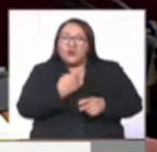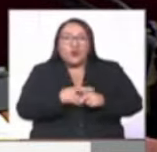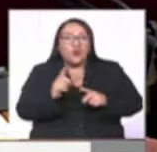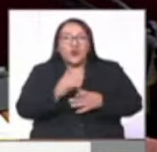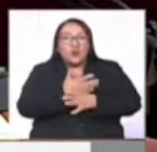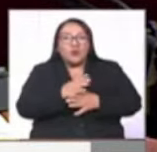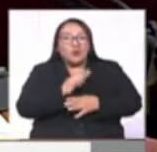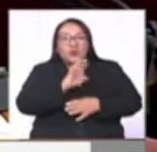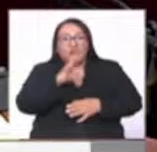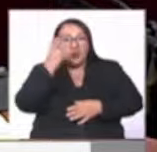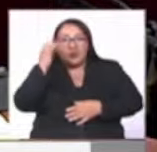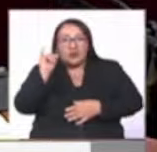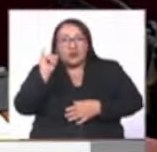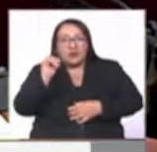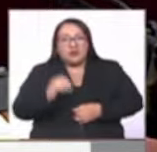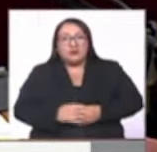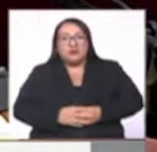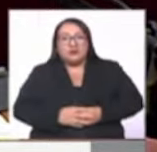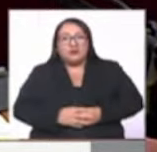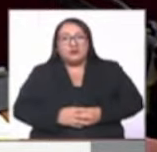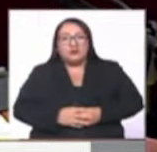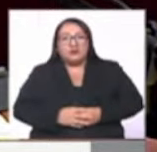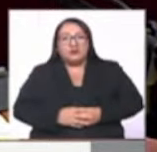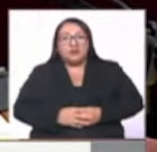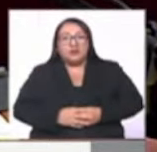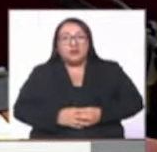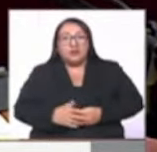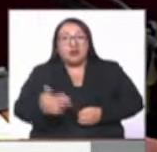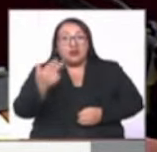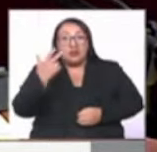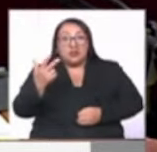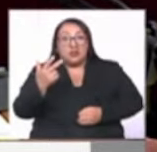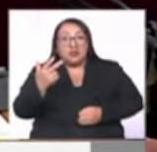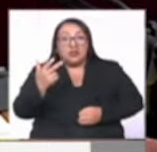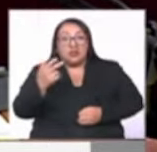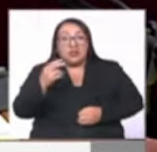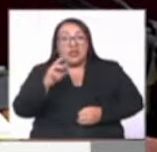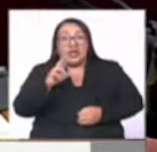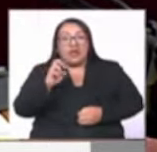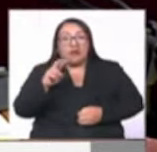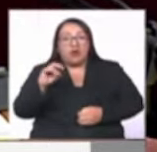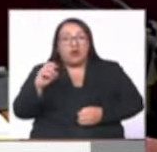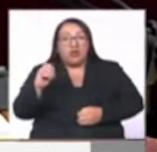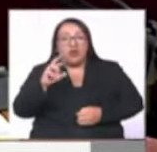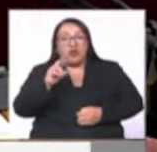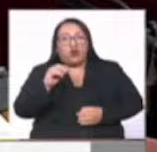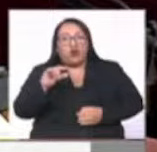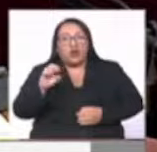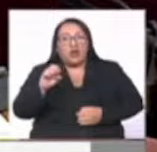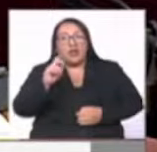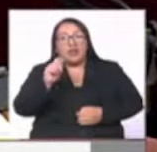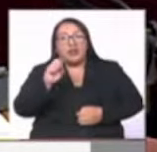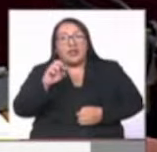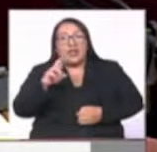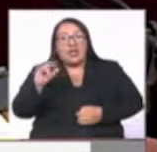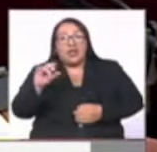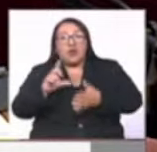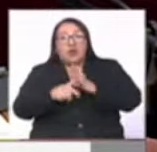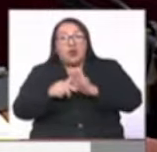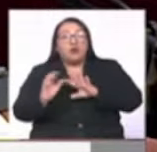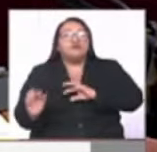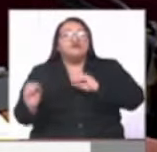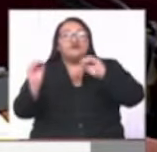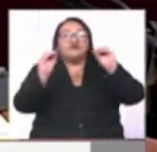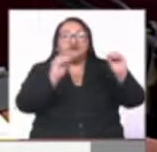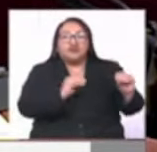compartir su criterio interpretativo y los tres magistrados Elia Reboredo agirre Roque y Rey Terry luego fueron repuestos por